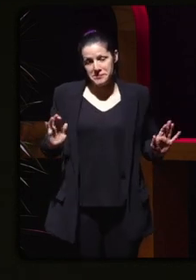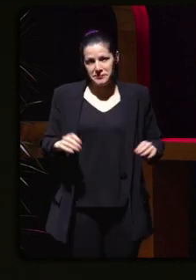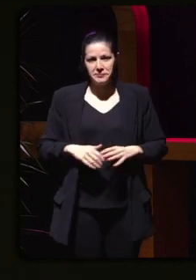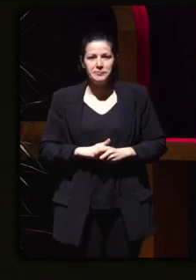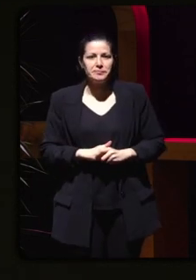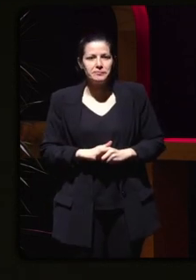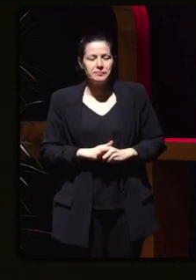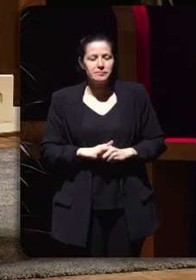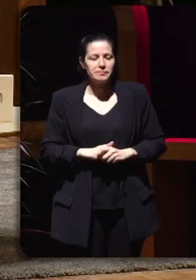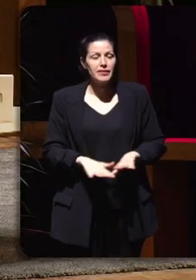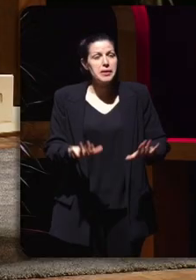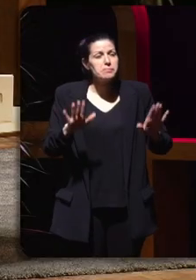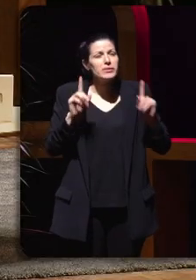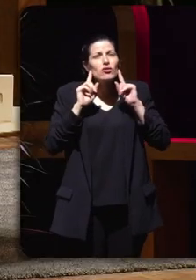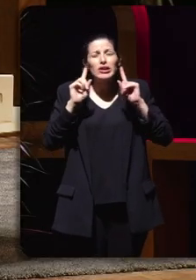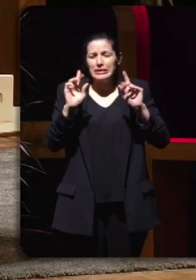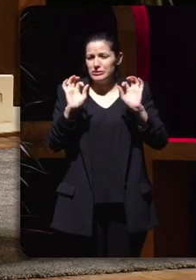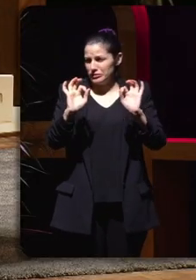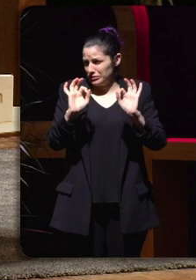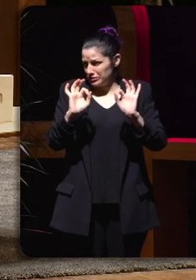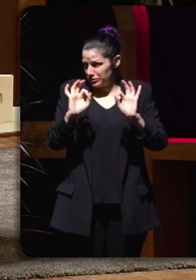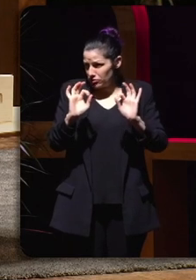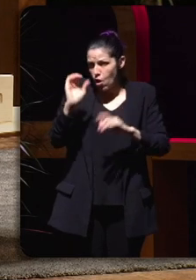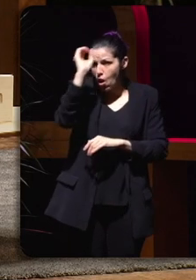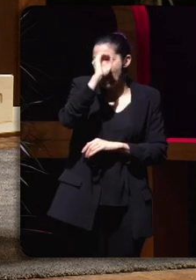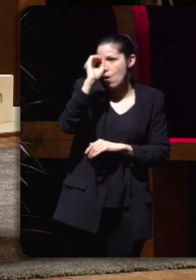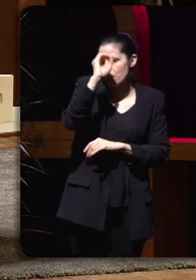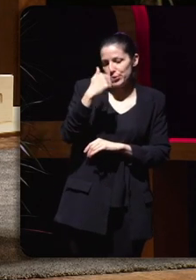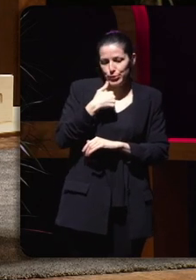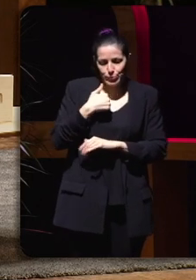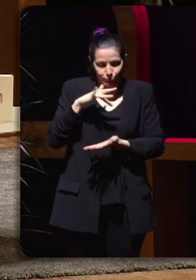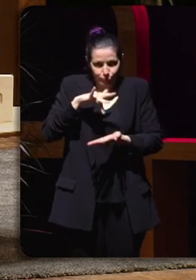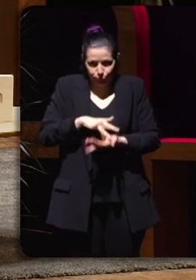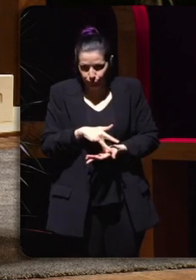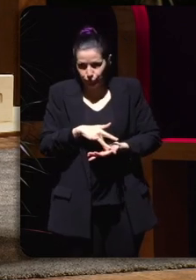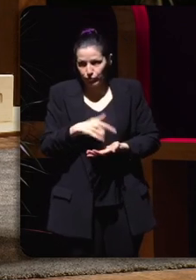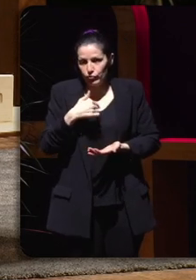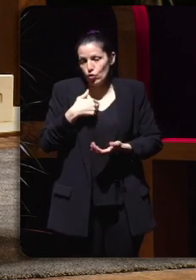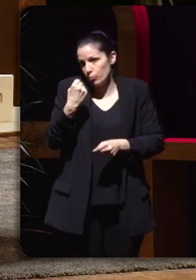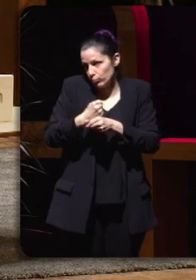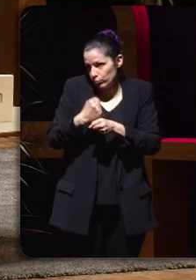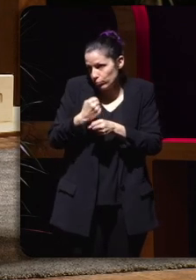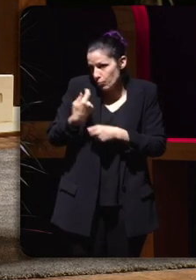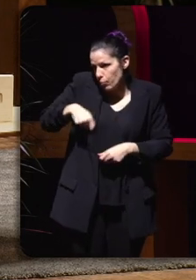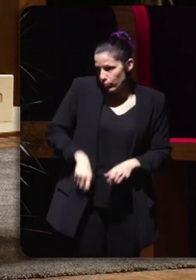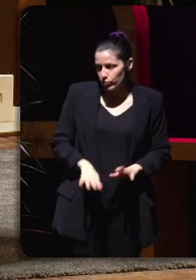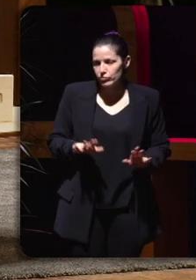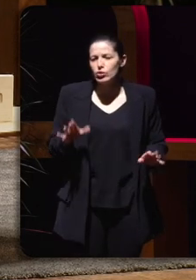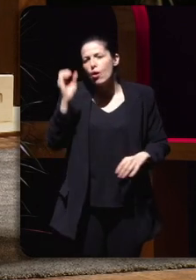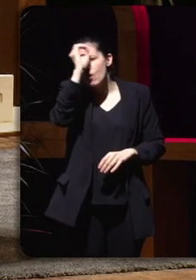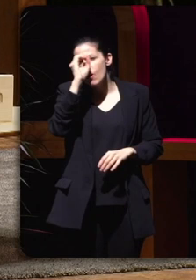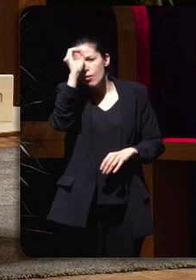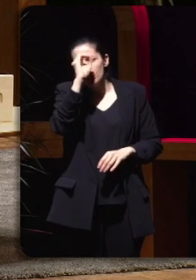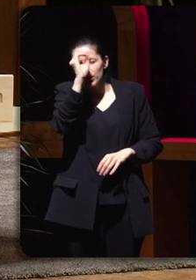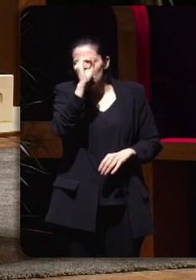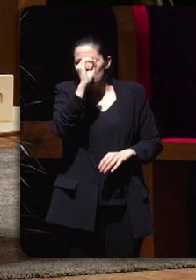pero en el caso concreto de la opinión que yo hago de la opinión a la que yo me dedico es una